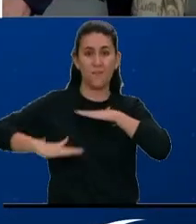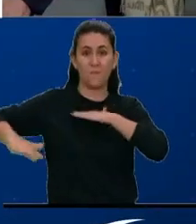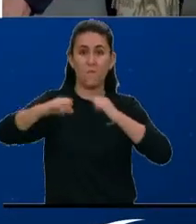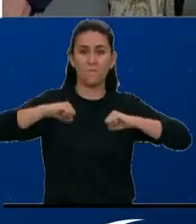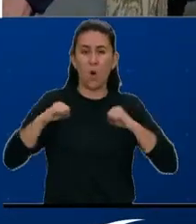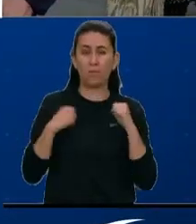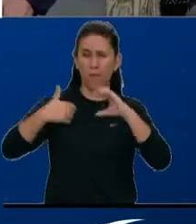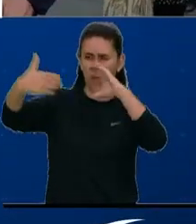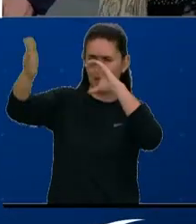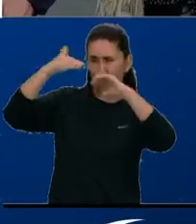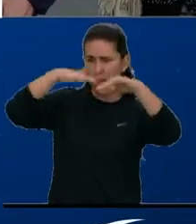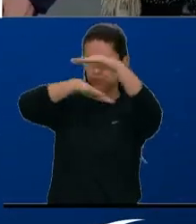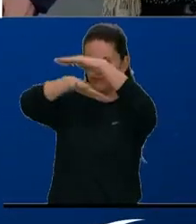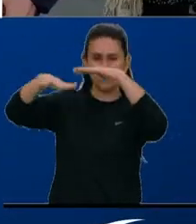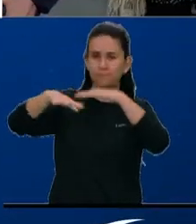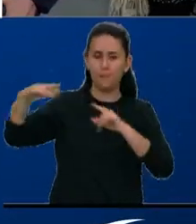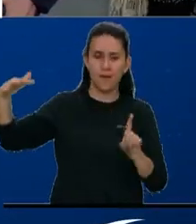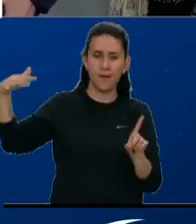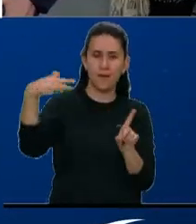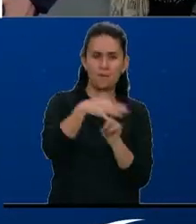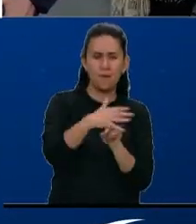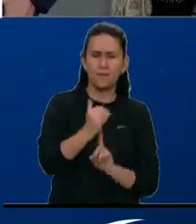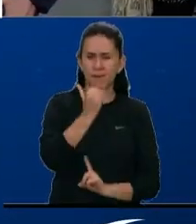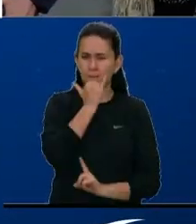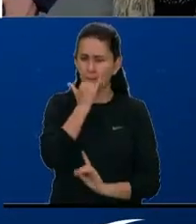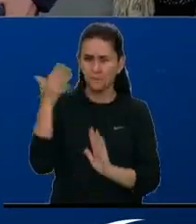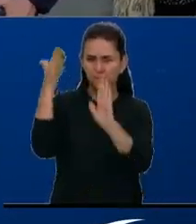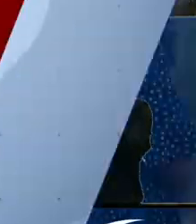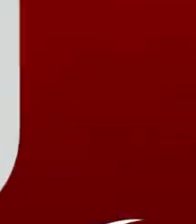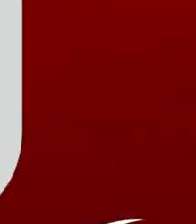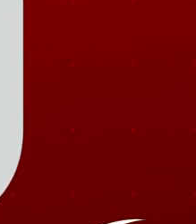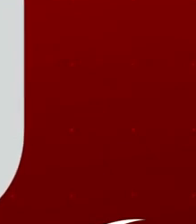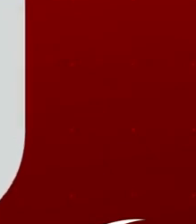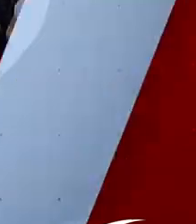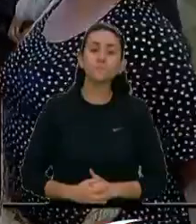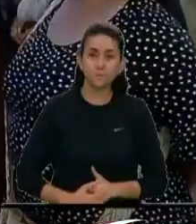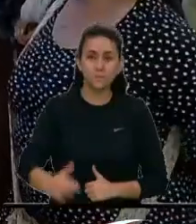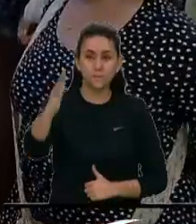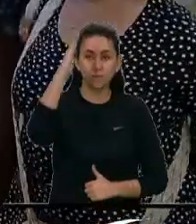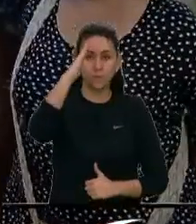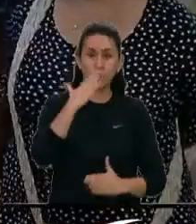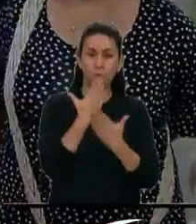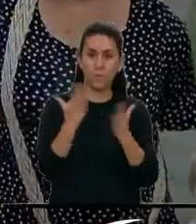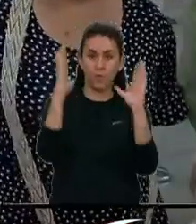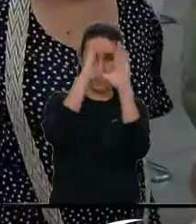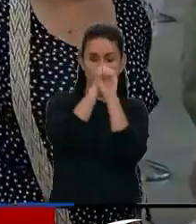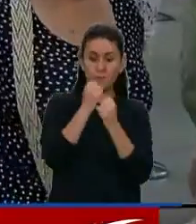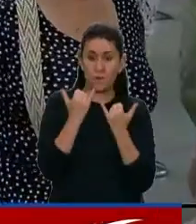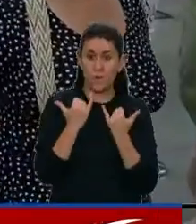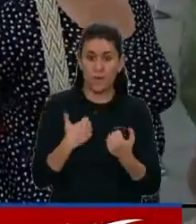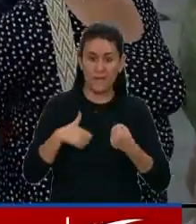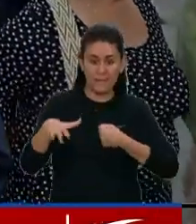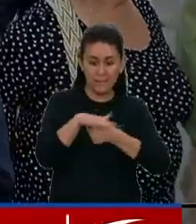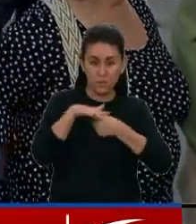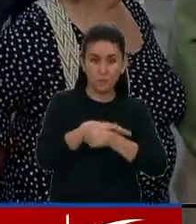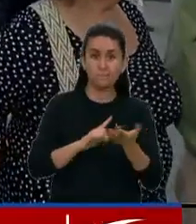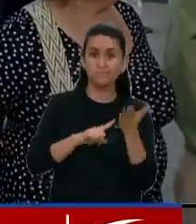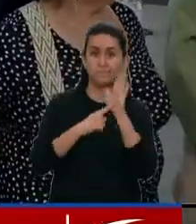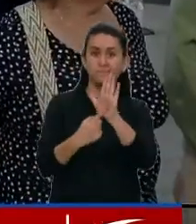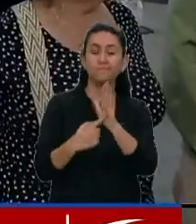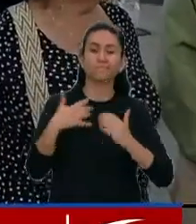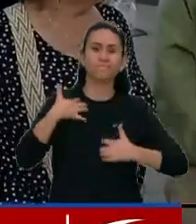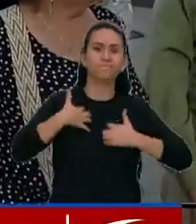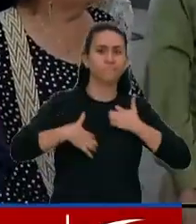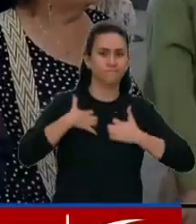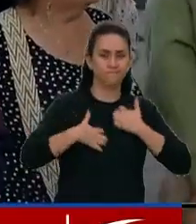Pardo, ¿qué pasa a esta hora en el aeropuerto más importante del país? Hola Andreina, muy buenas noches. La situación es bastante